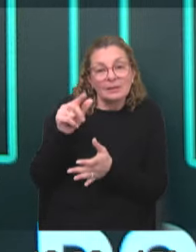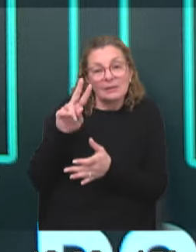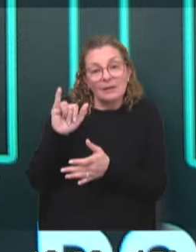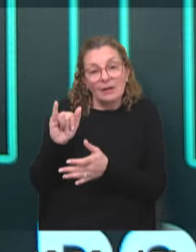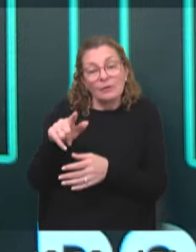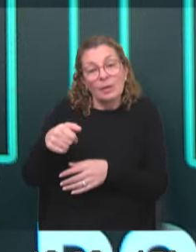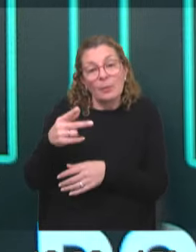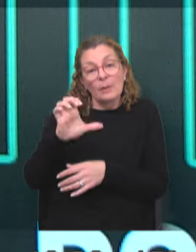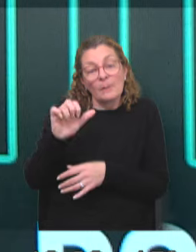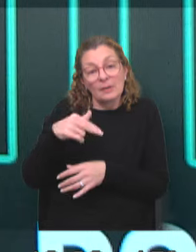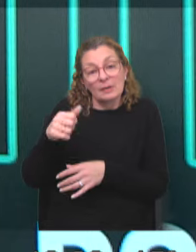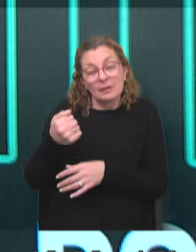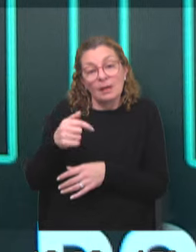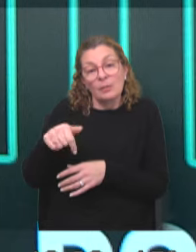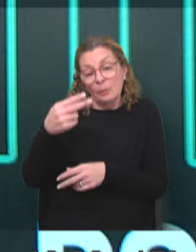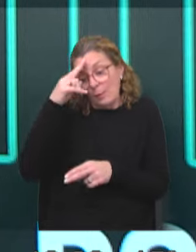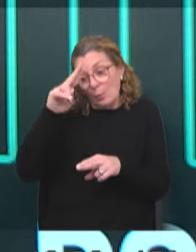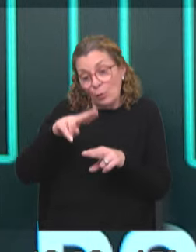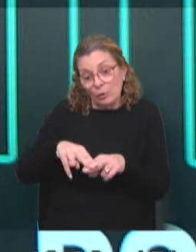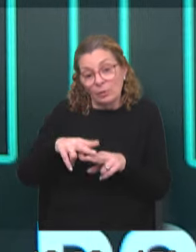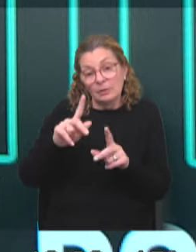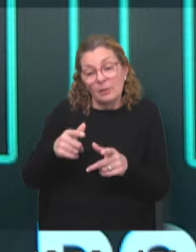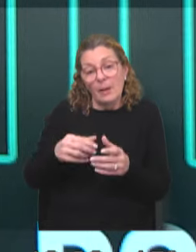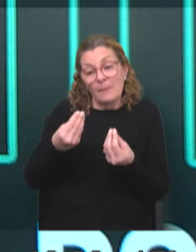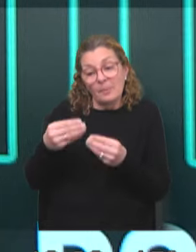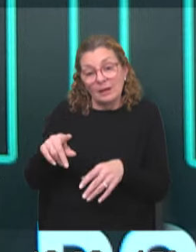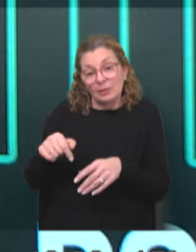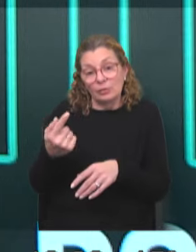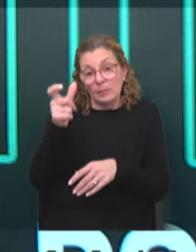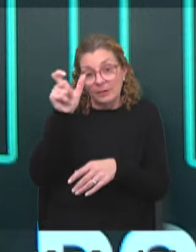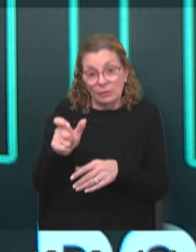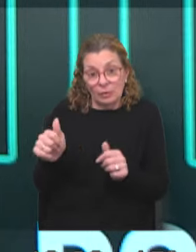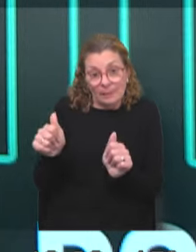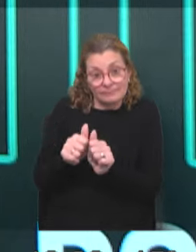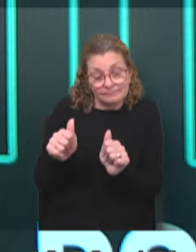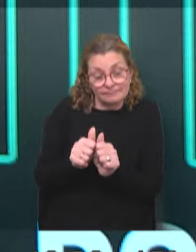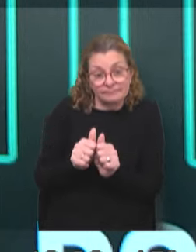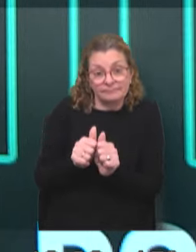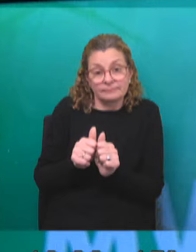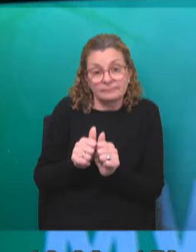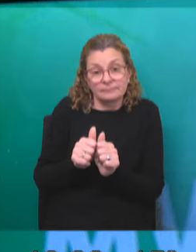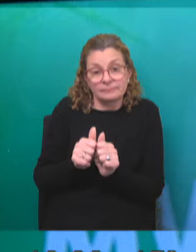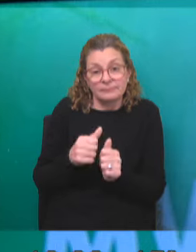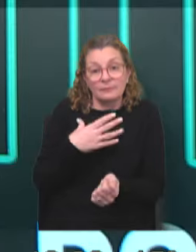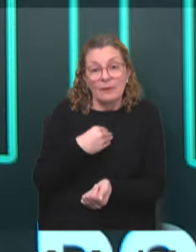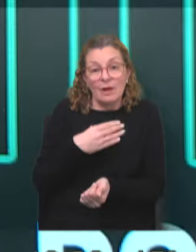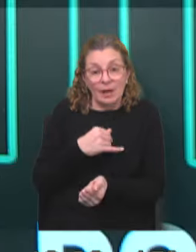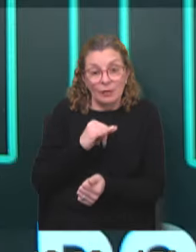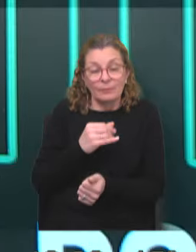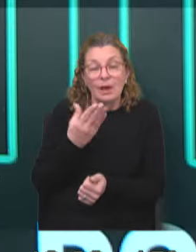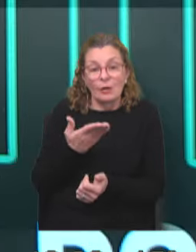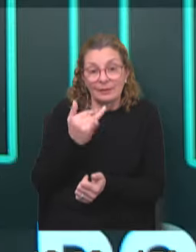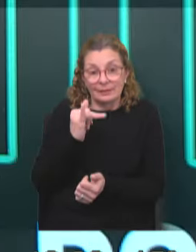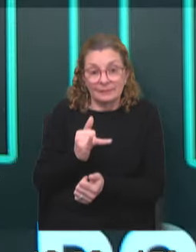Adrián Peña y bueno ante el fallecimiento de Peña también se pierde otra de las figuras que podía unificar a ciudadanos Partido Nacional Ahora sí bueno el Partido